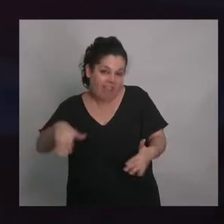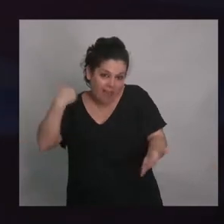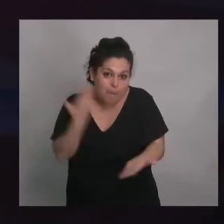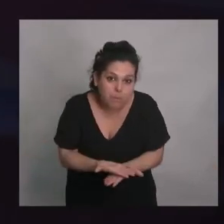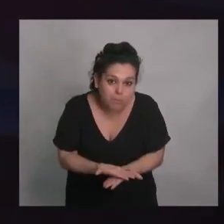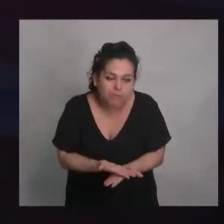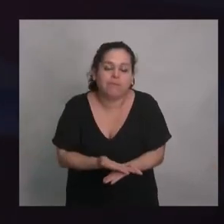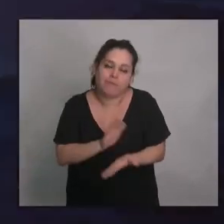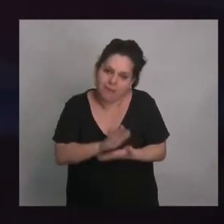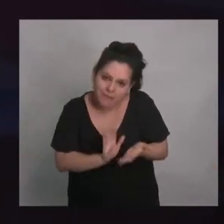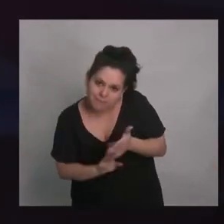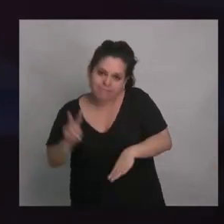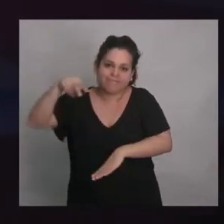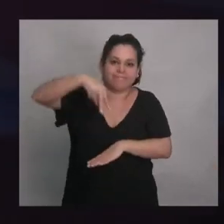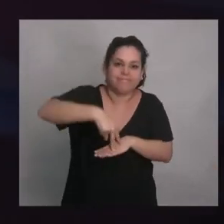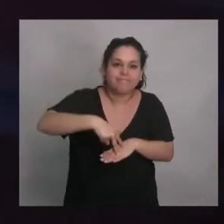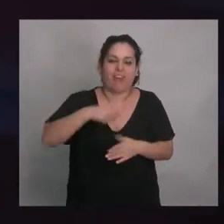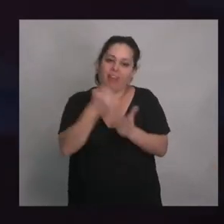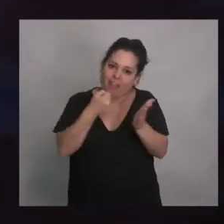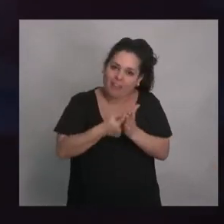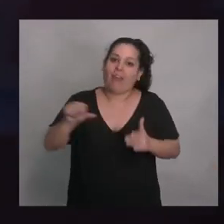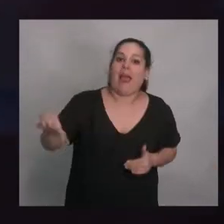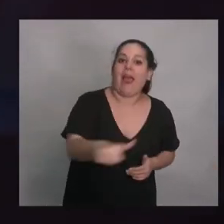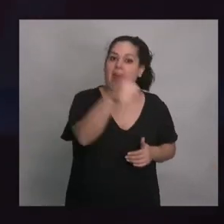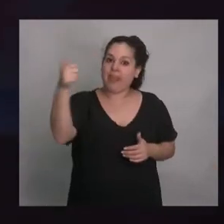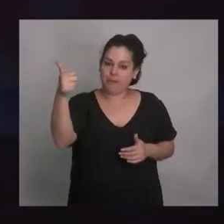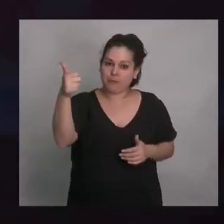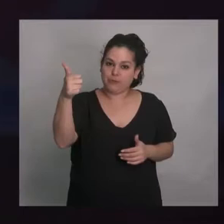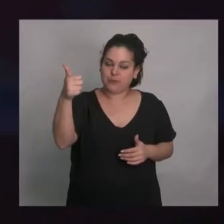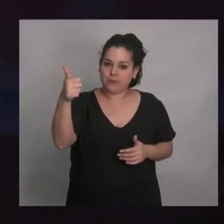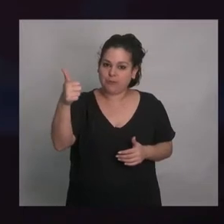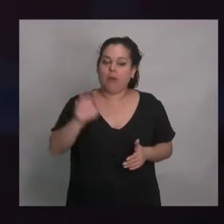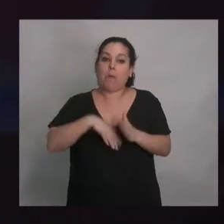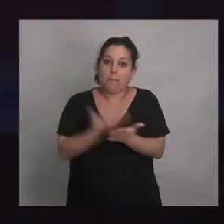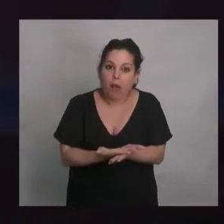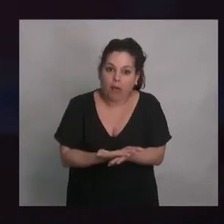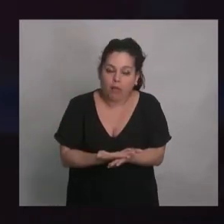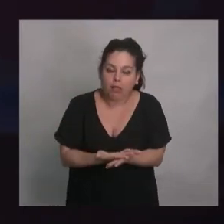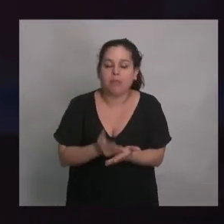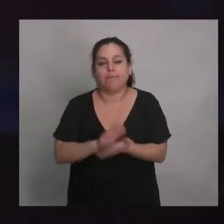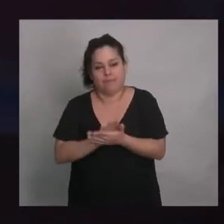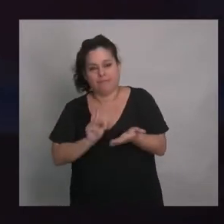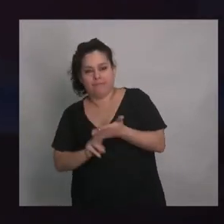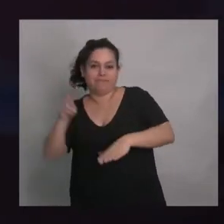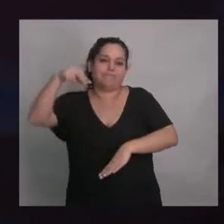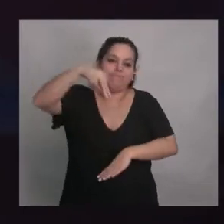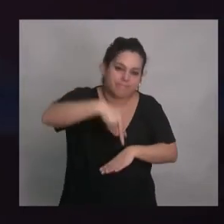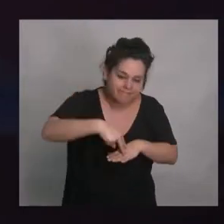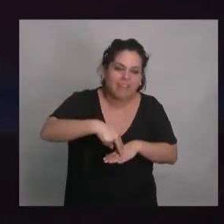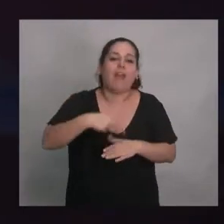levantemos nos vamos a pelear ganemos nos vamos a volver a caer volvamos a levantarnos